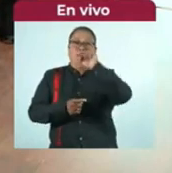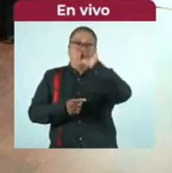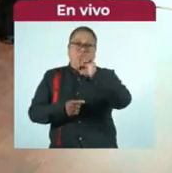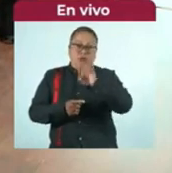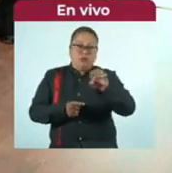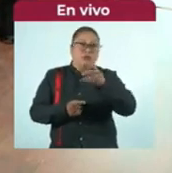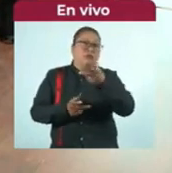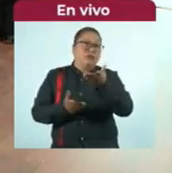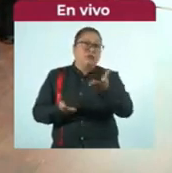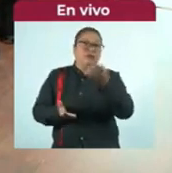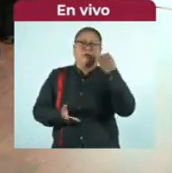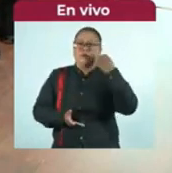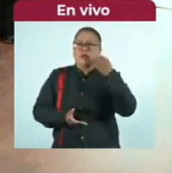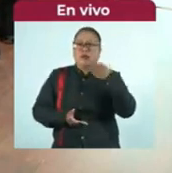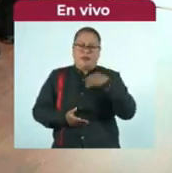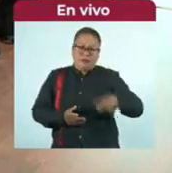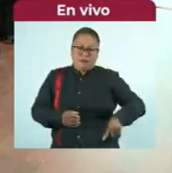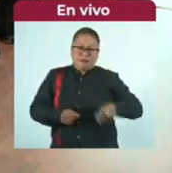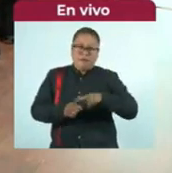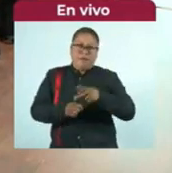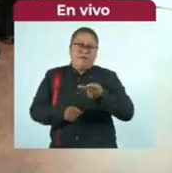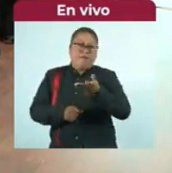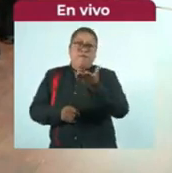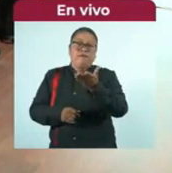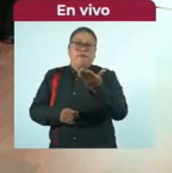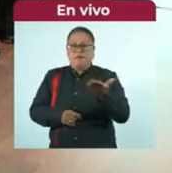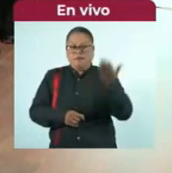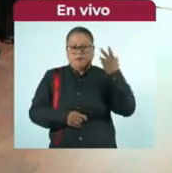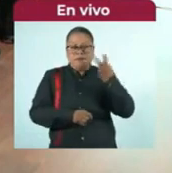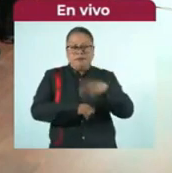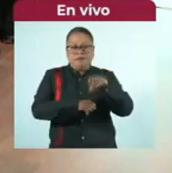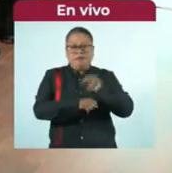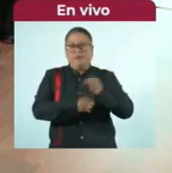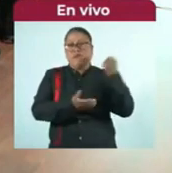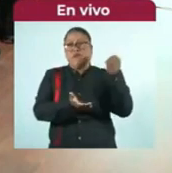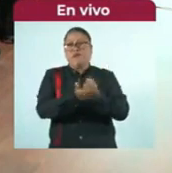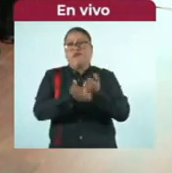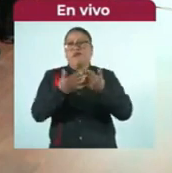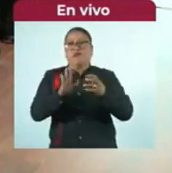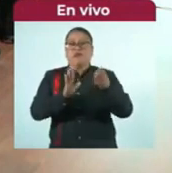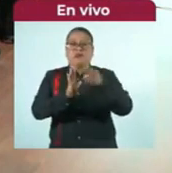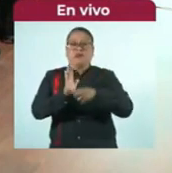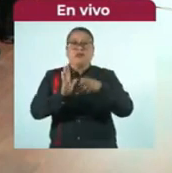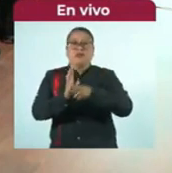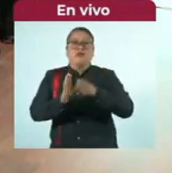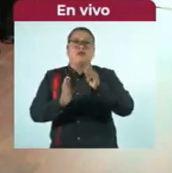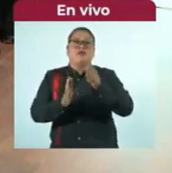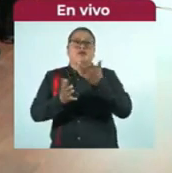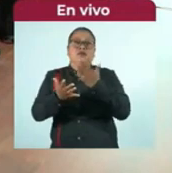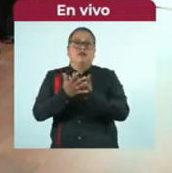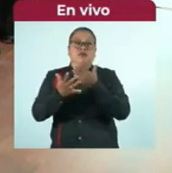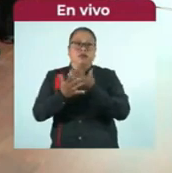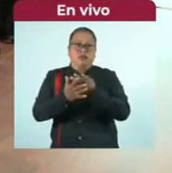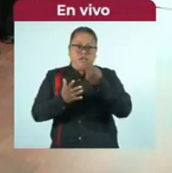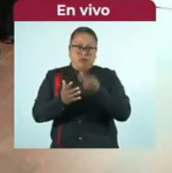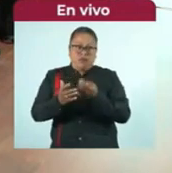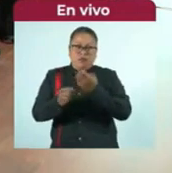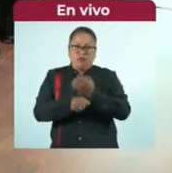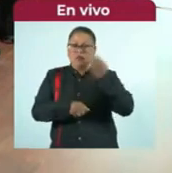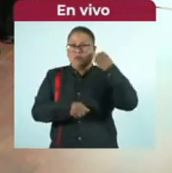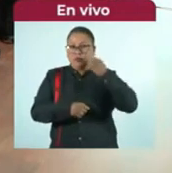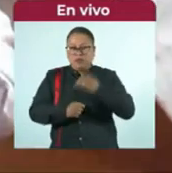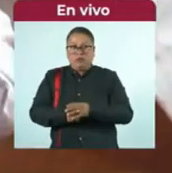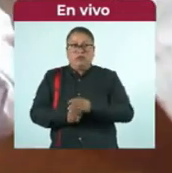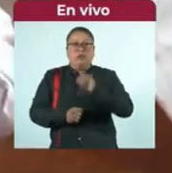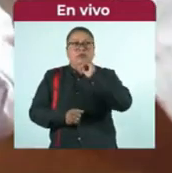Gobernador, hace aproximadamente 2 semanas se aprobaron algunas reformas al Código Penal de aquí de nuestro estado, entre